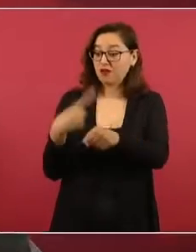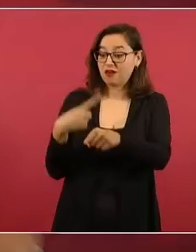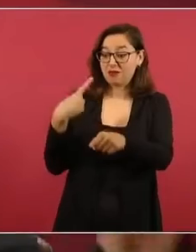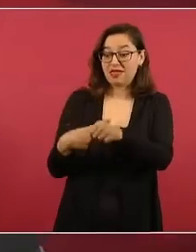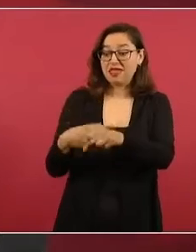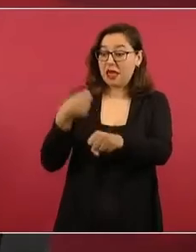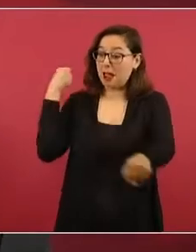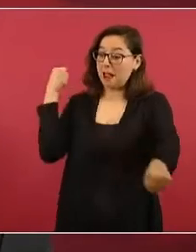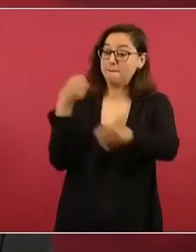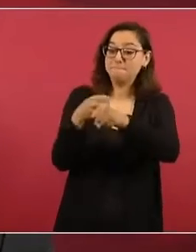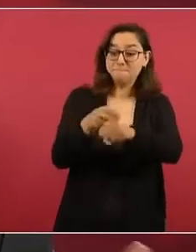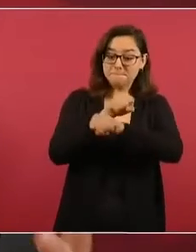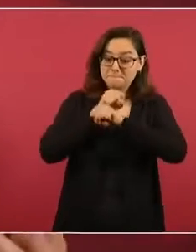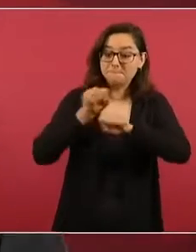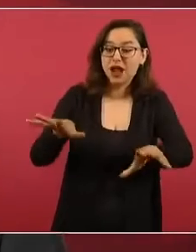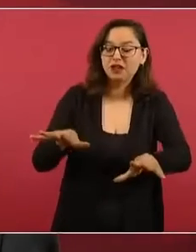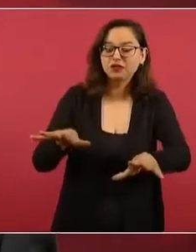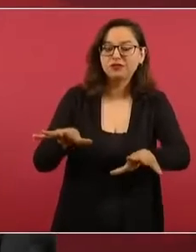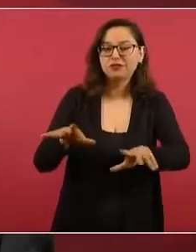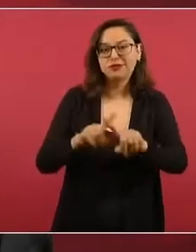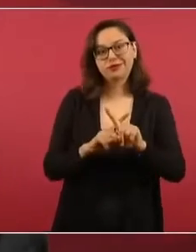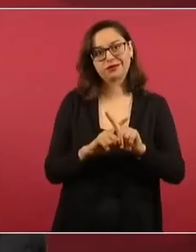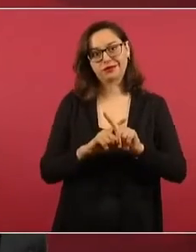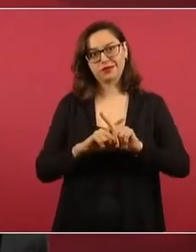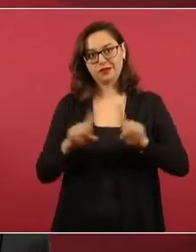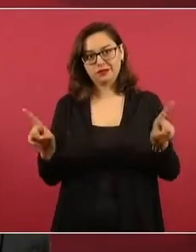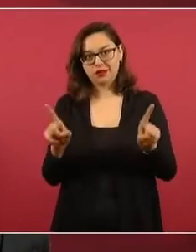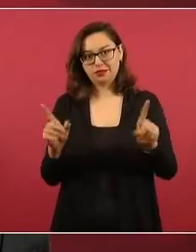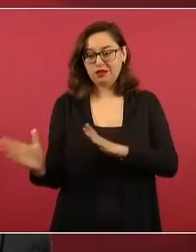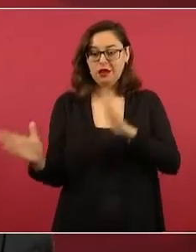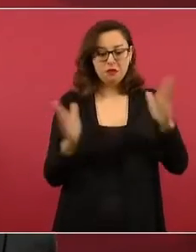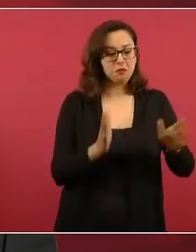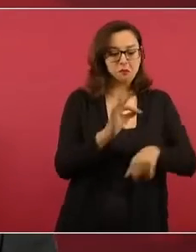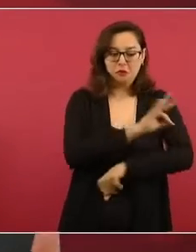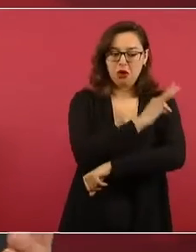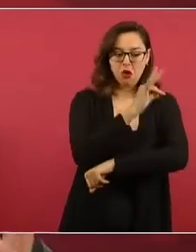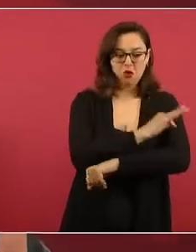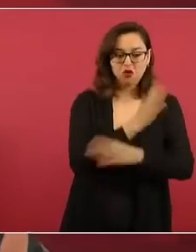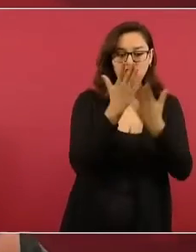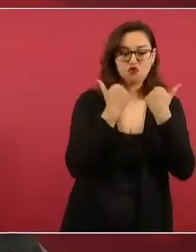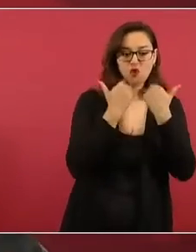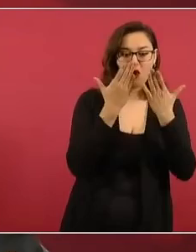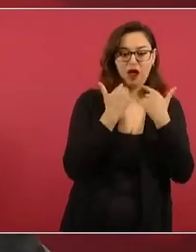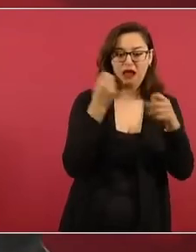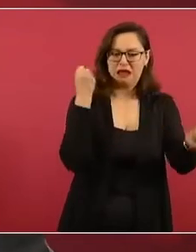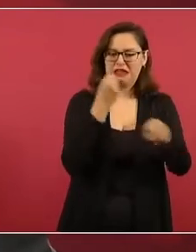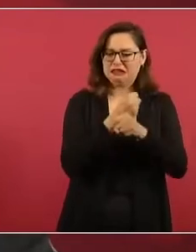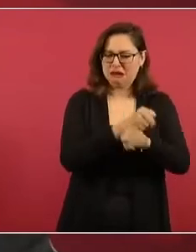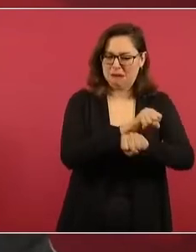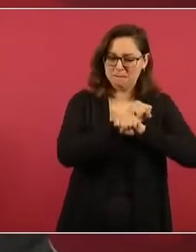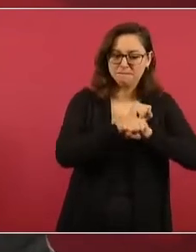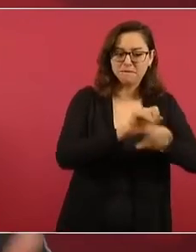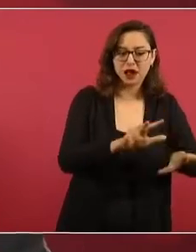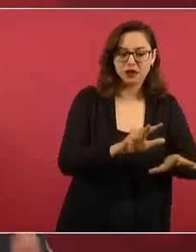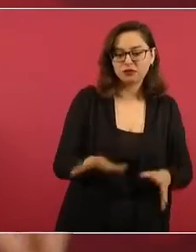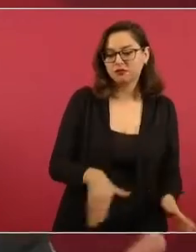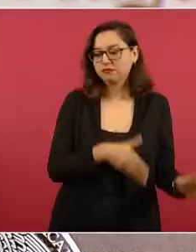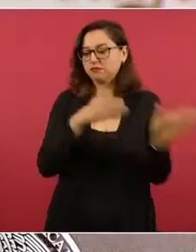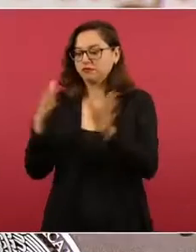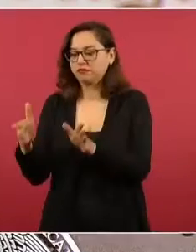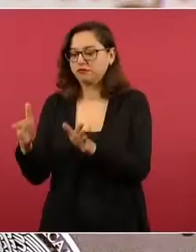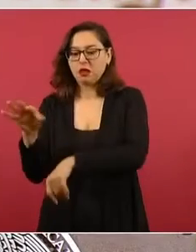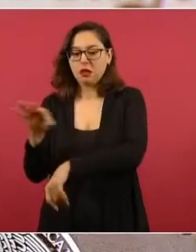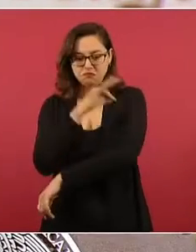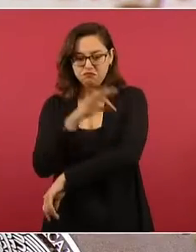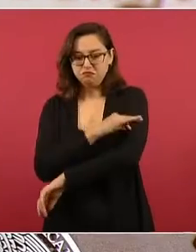radicalmente con las vacunas. Esto lo hemos mostrado gráficamente en innumerables ocasiones. Las primeras 2 olas